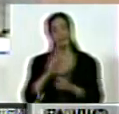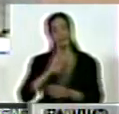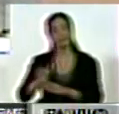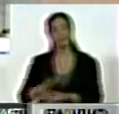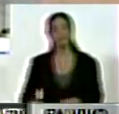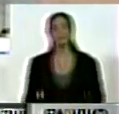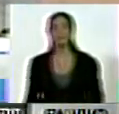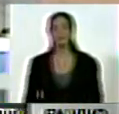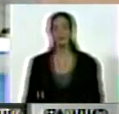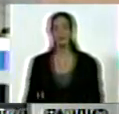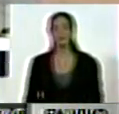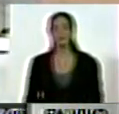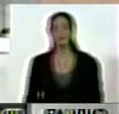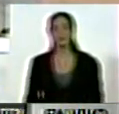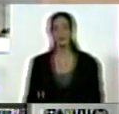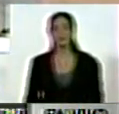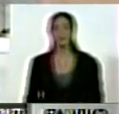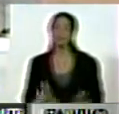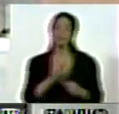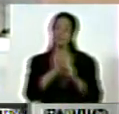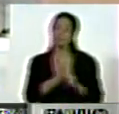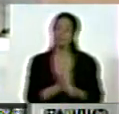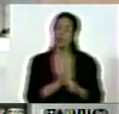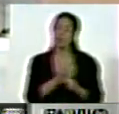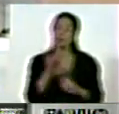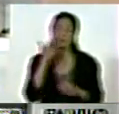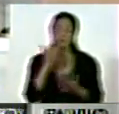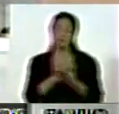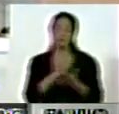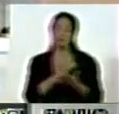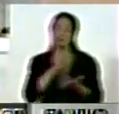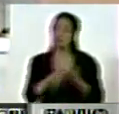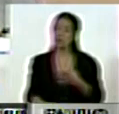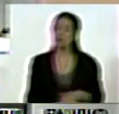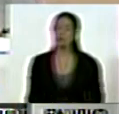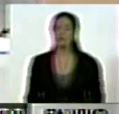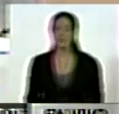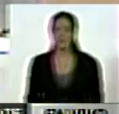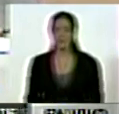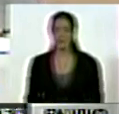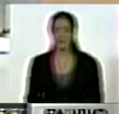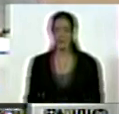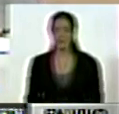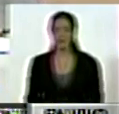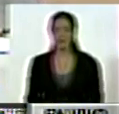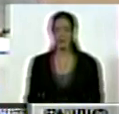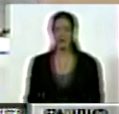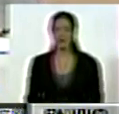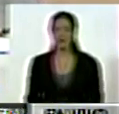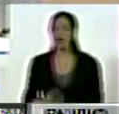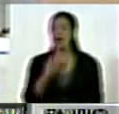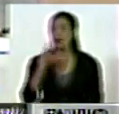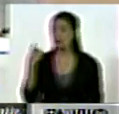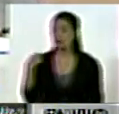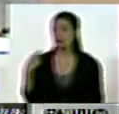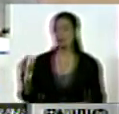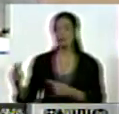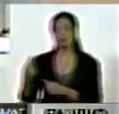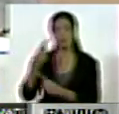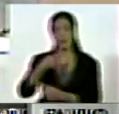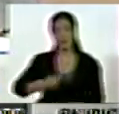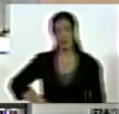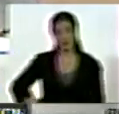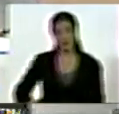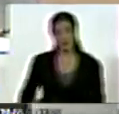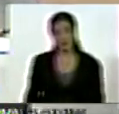al respecto. Esperemos a ver las resoluciones sobre eso. Ayer, siguiendo instrucciones del jefe de